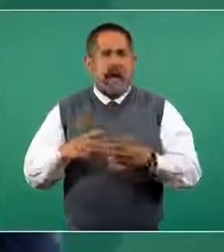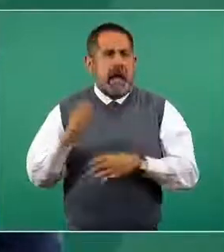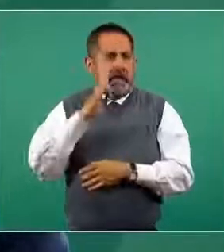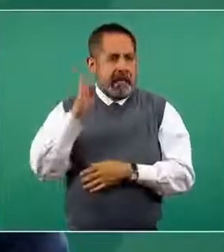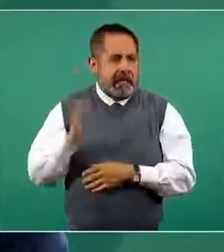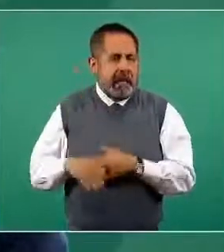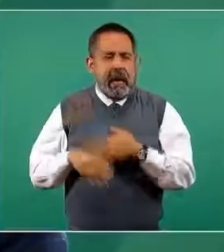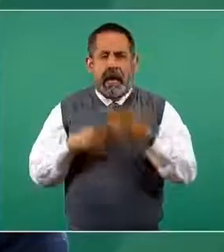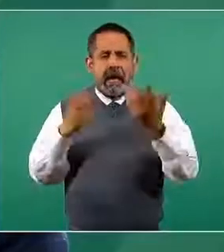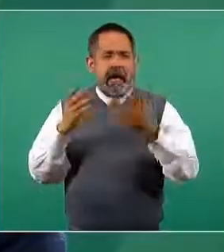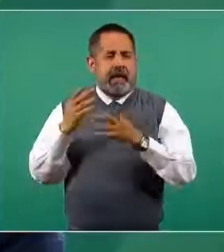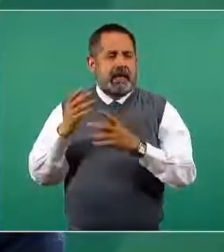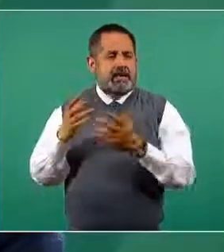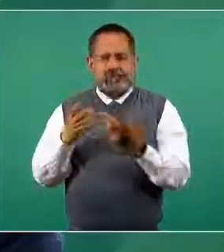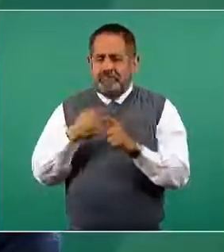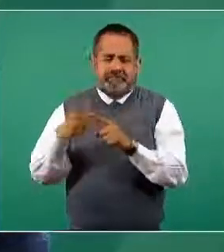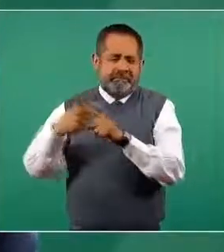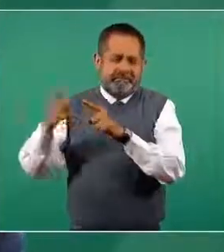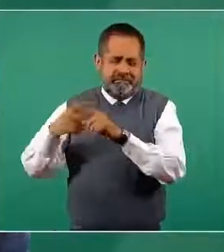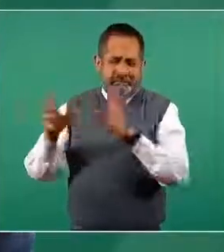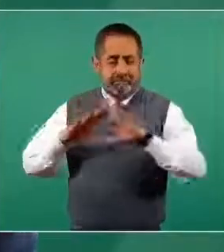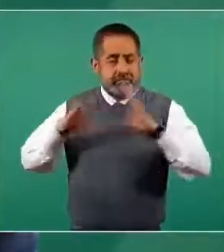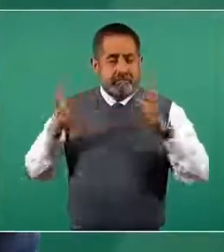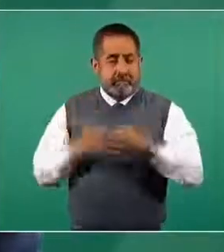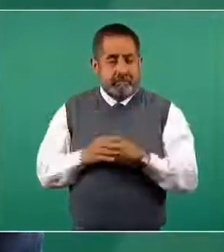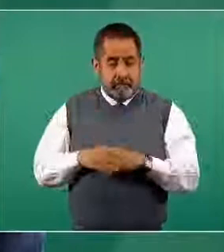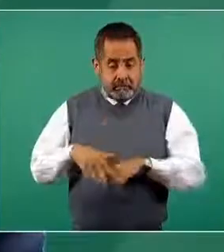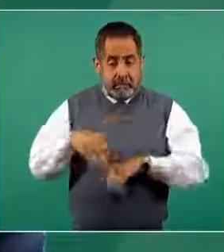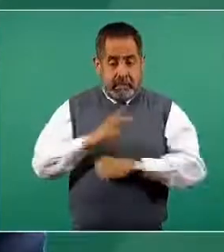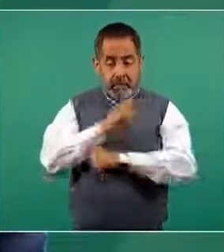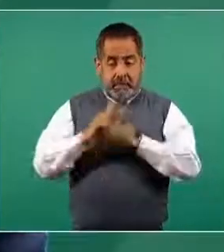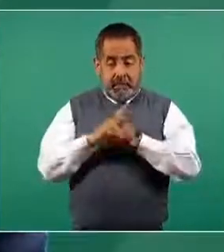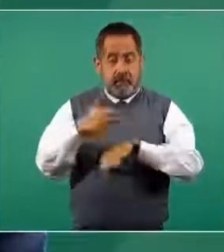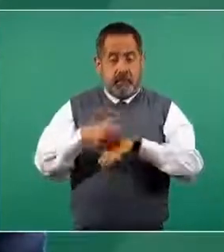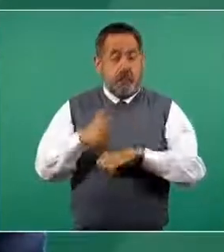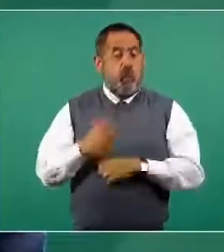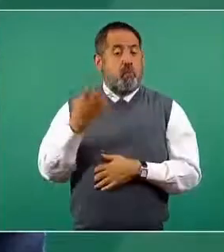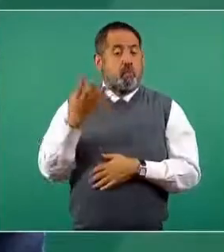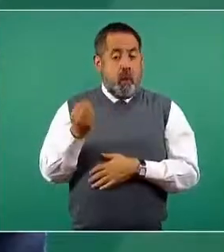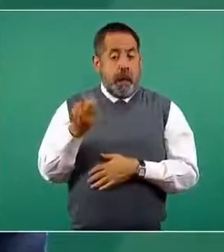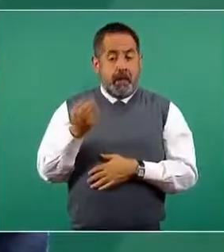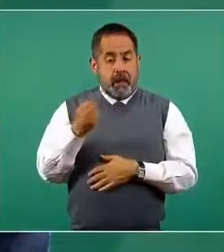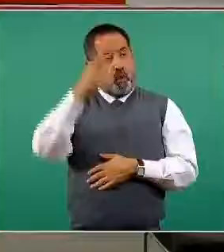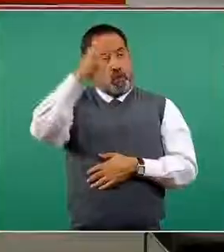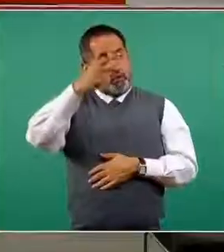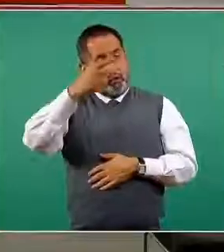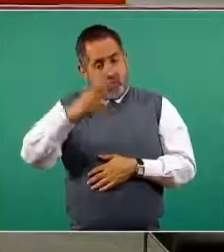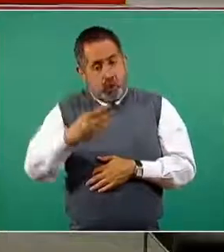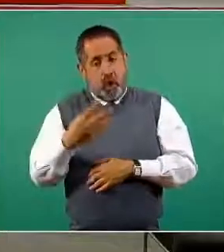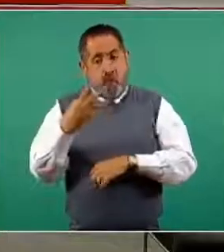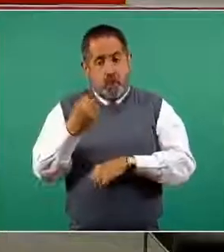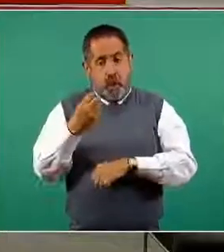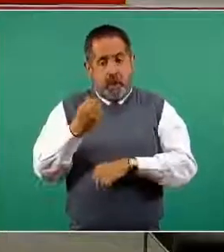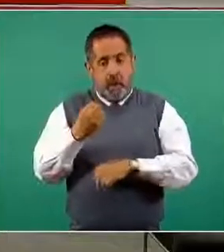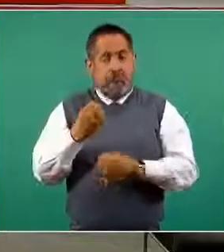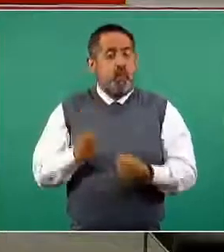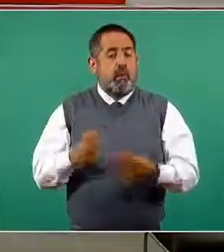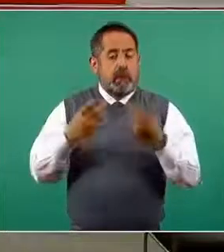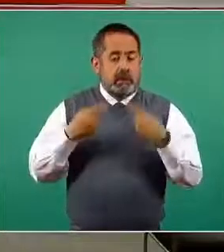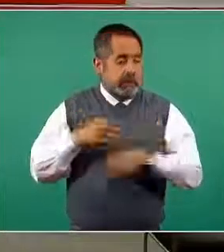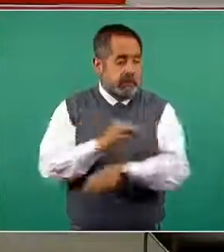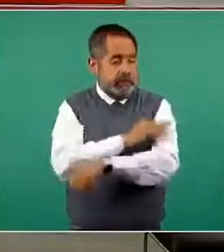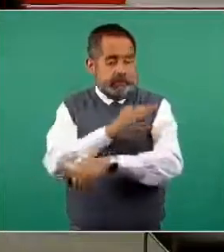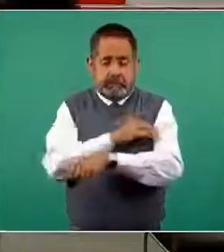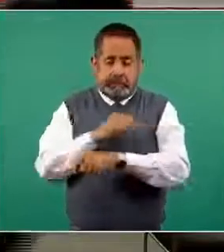Bélgica. Somos, dicho sea de paso, el país número 9 en orden, de acuerdo a la cantidad de vacunas que